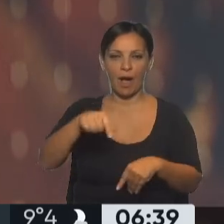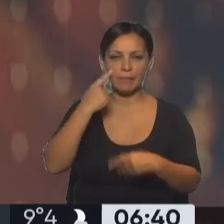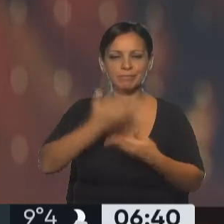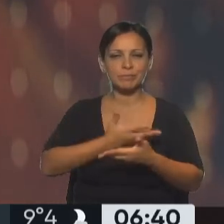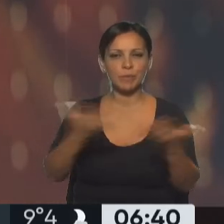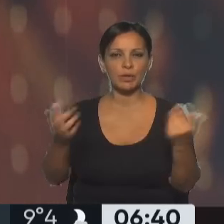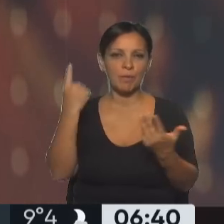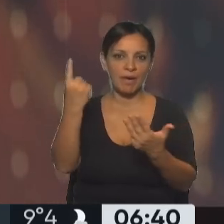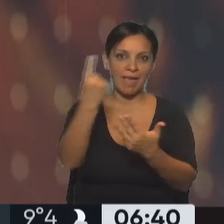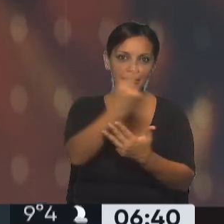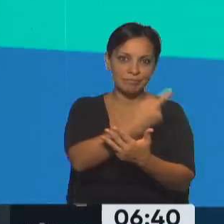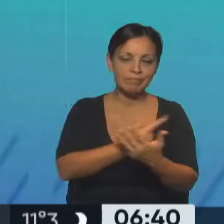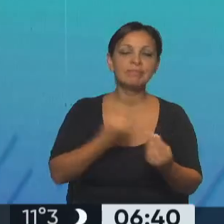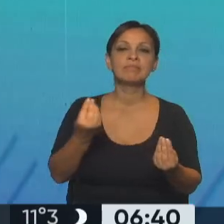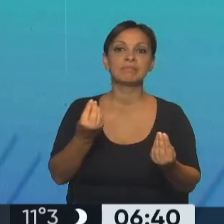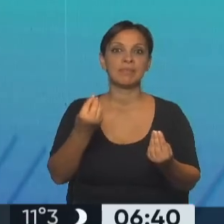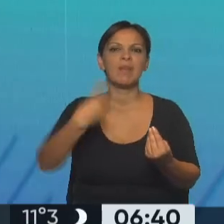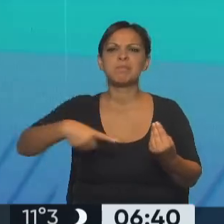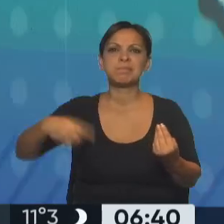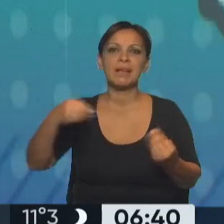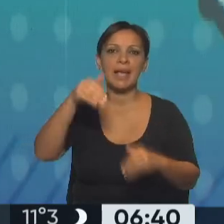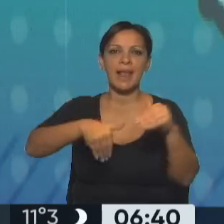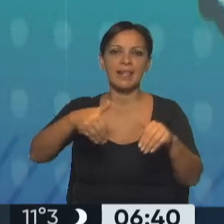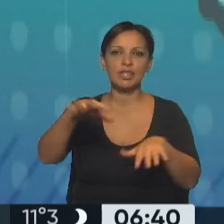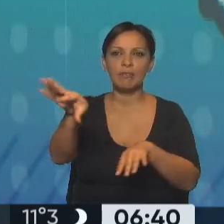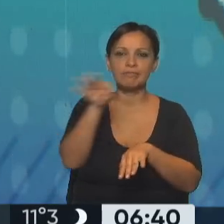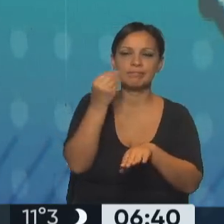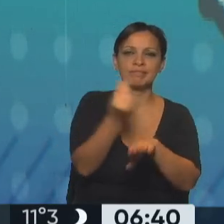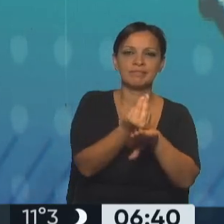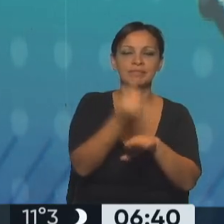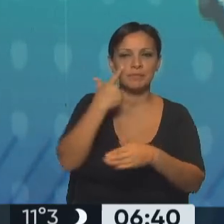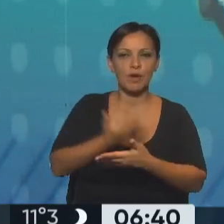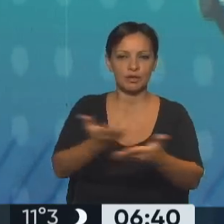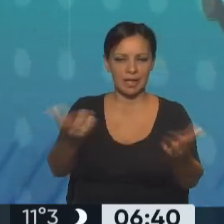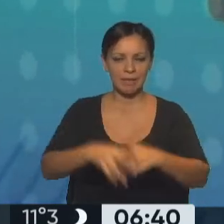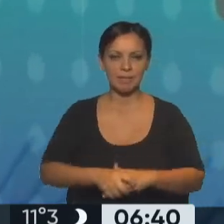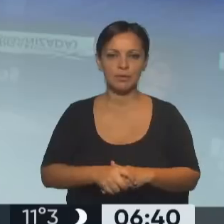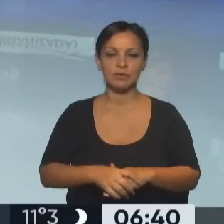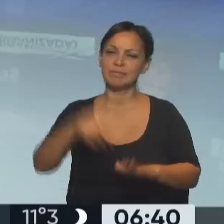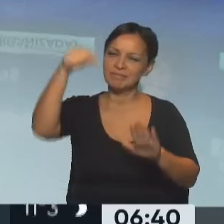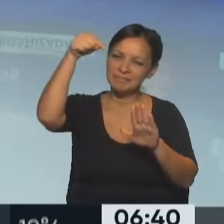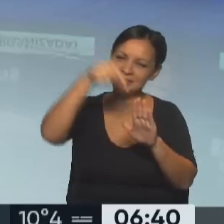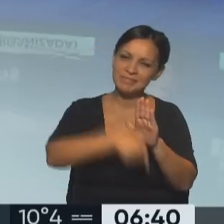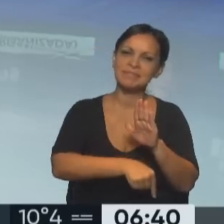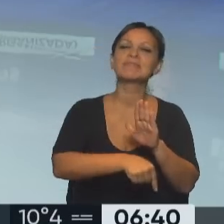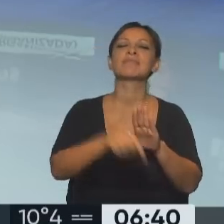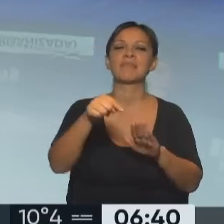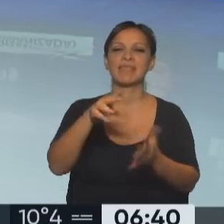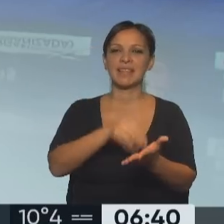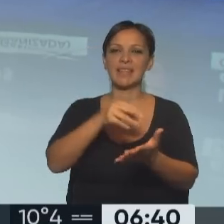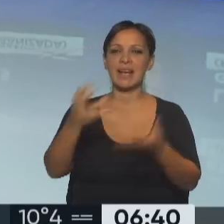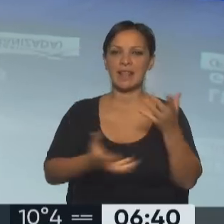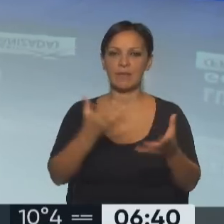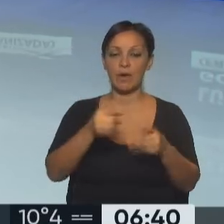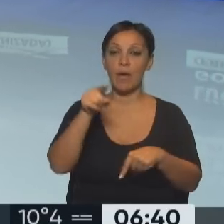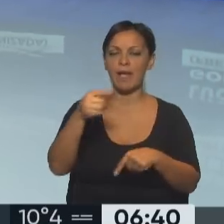uno de estos distritos y básicamente qué es lo que se vota en cada uno de ellos. Comenzamos por la región más austral de nuestro país. Comenzamos por Tierra del Fuego, donde se